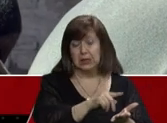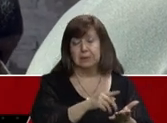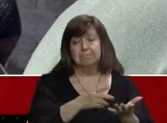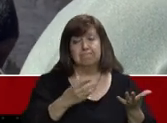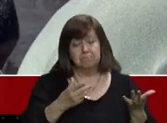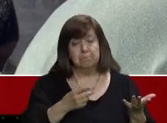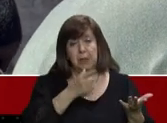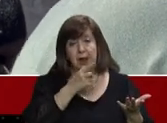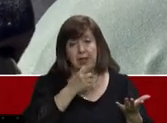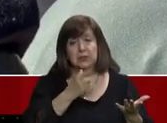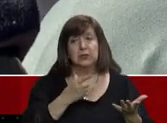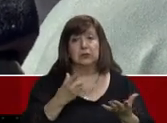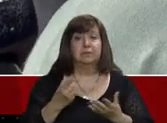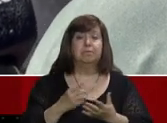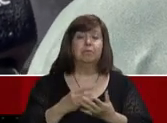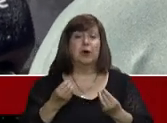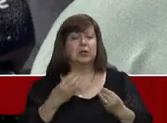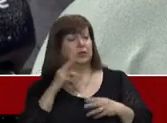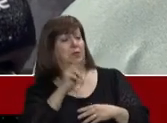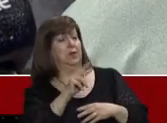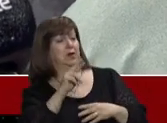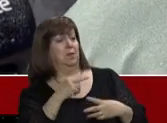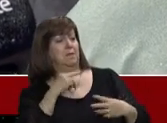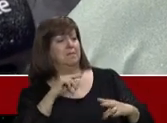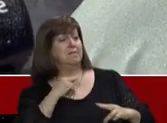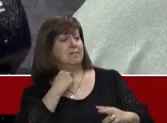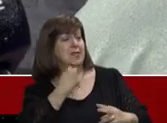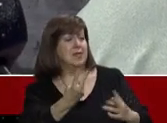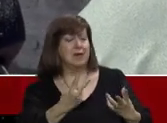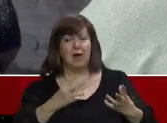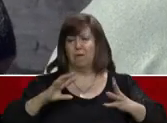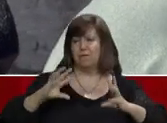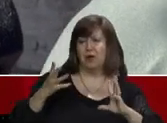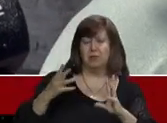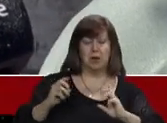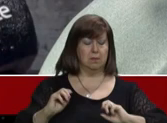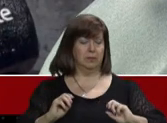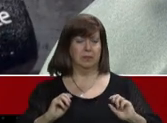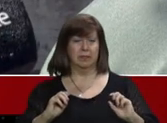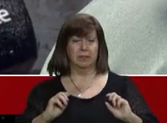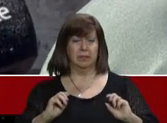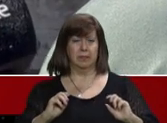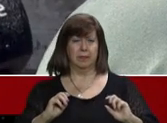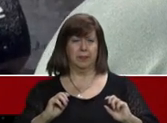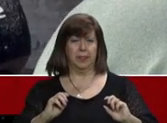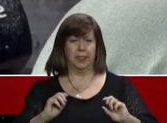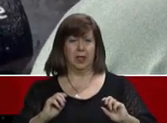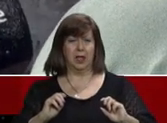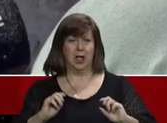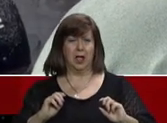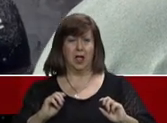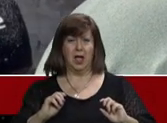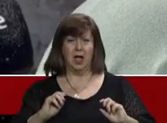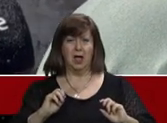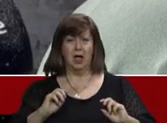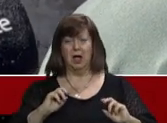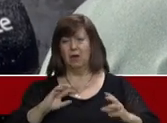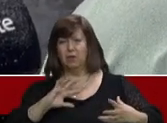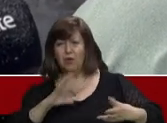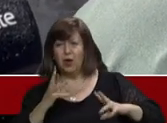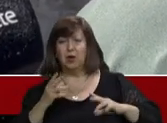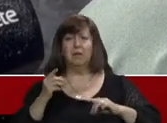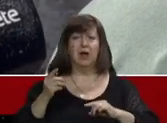por lo por las actitudes o por su reacción en la sociedad tanto